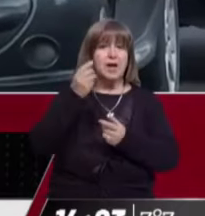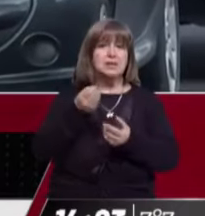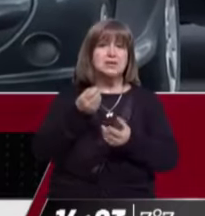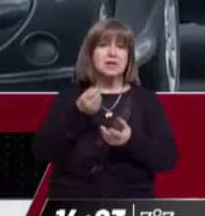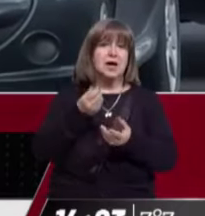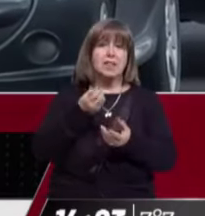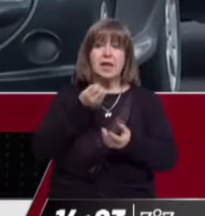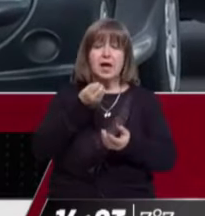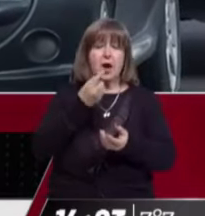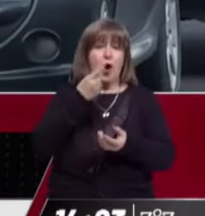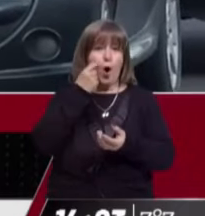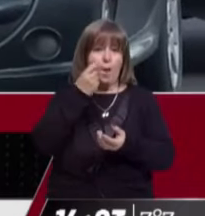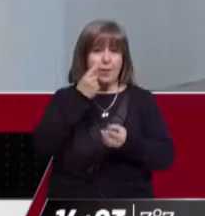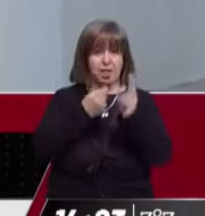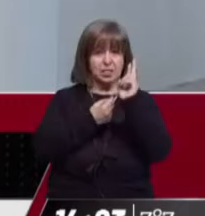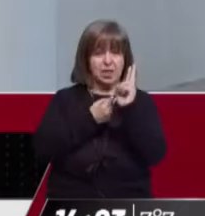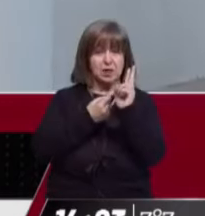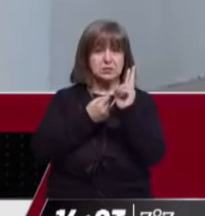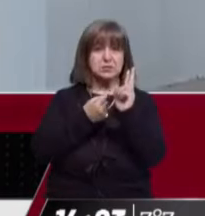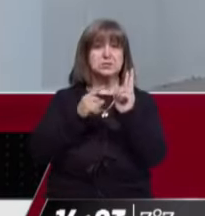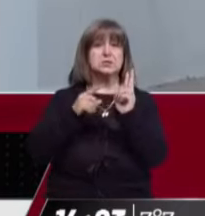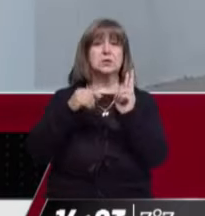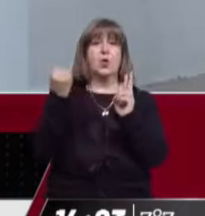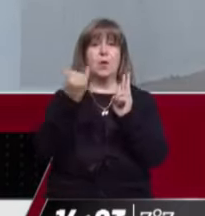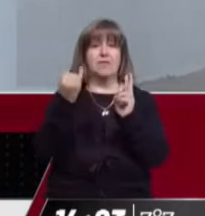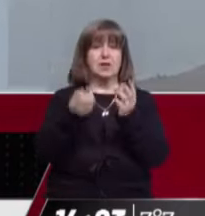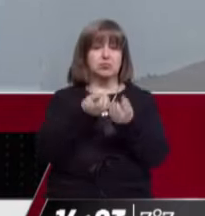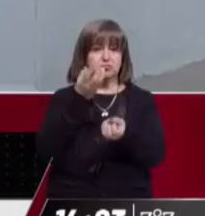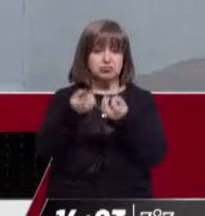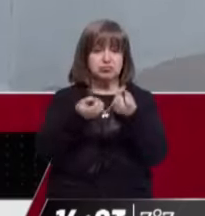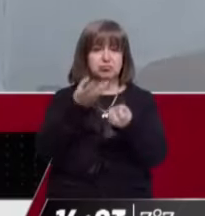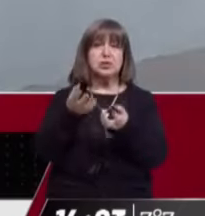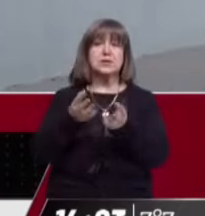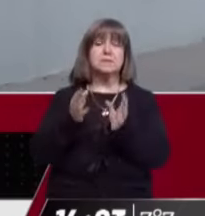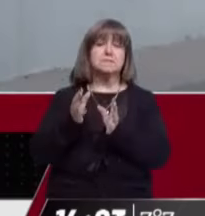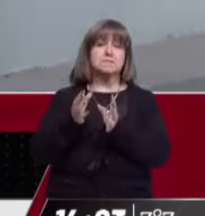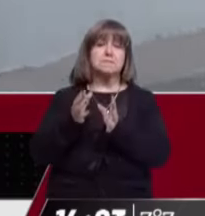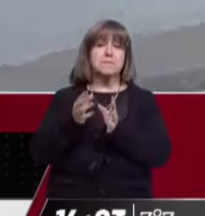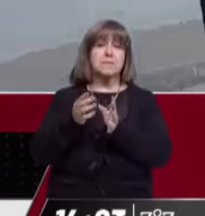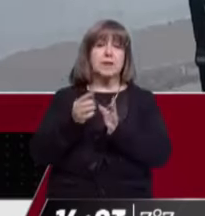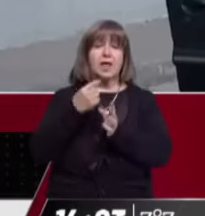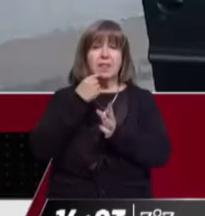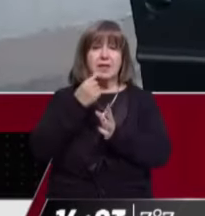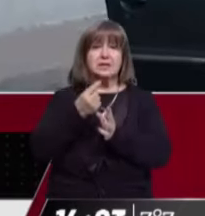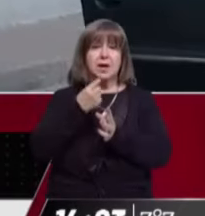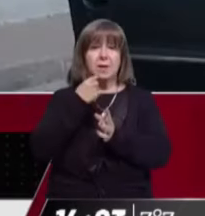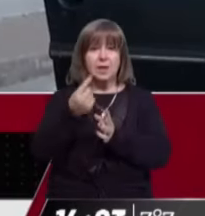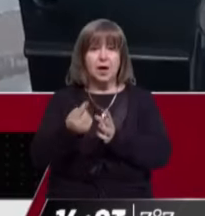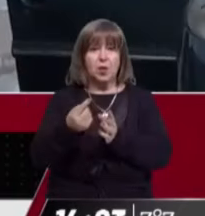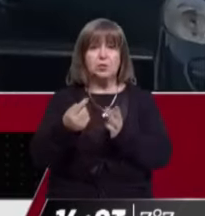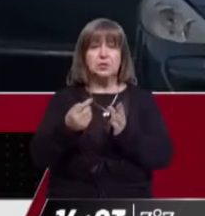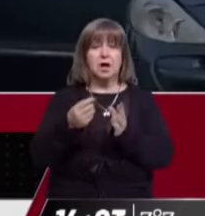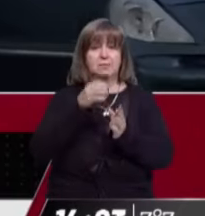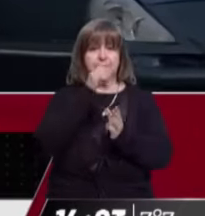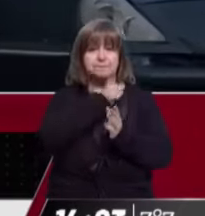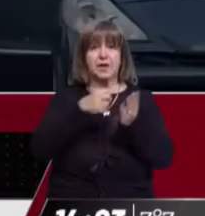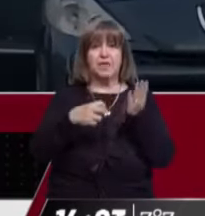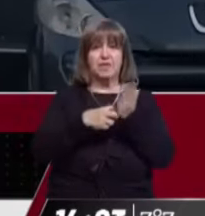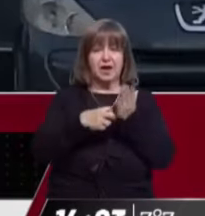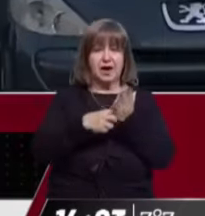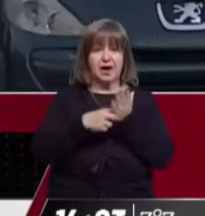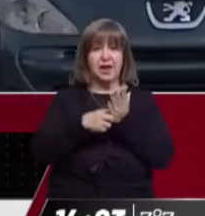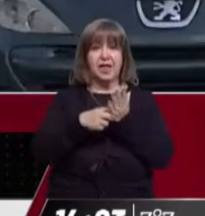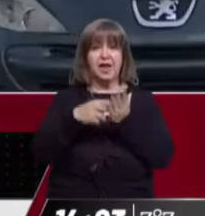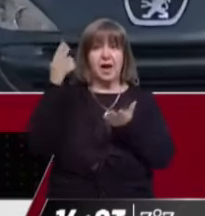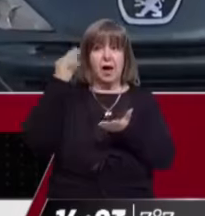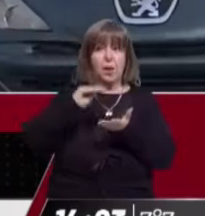indagatoria de los imputados entendemos que no va a sumar en mucho, ya nos adelantaron que no van a contestar preguntas ni de la fiscalía ni de la querella,